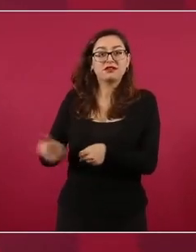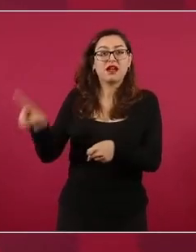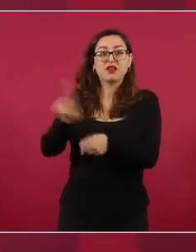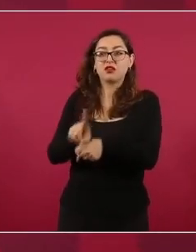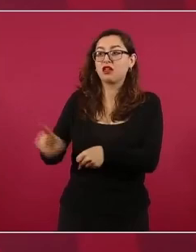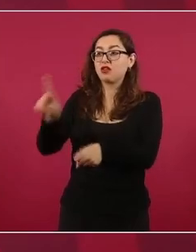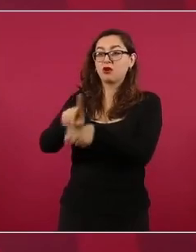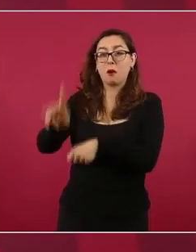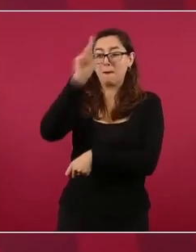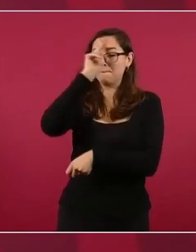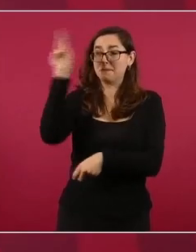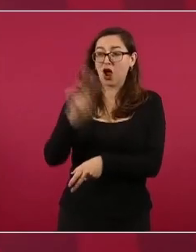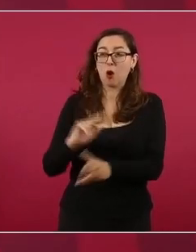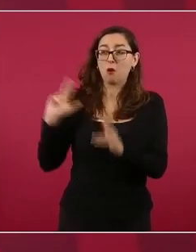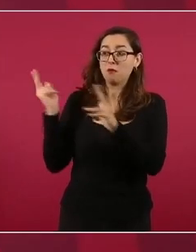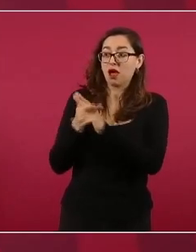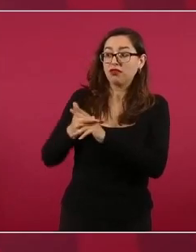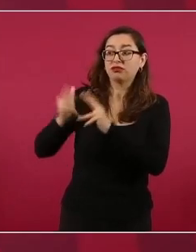de los estados